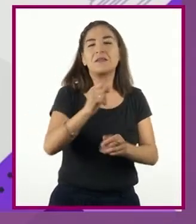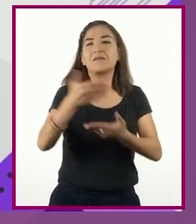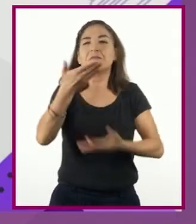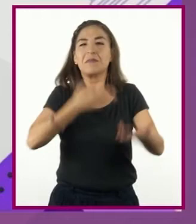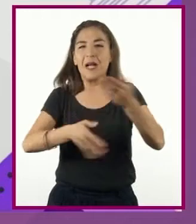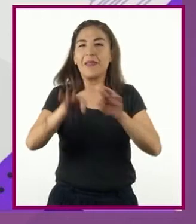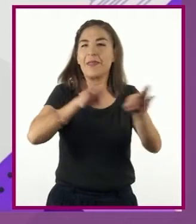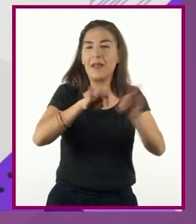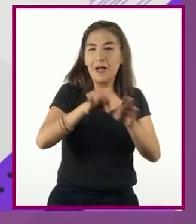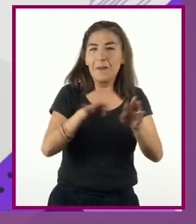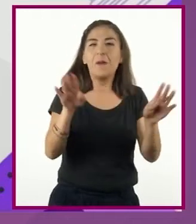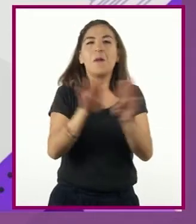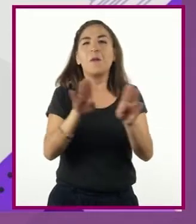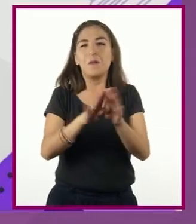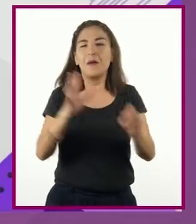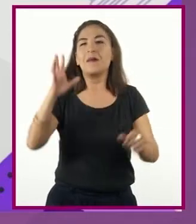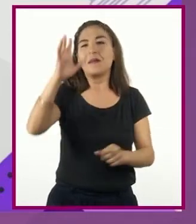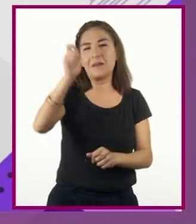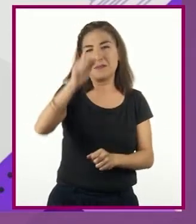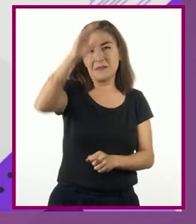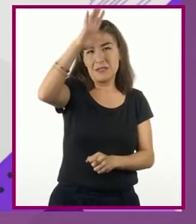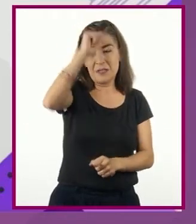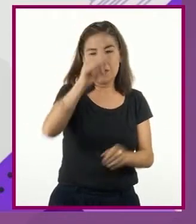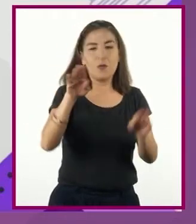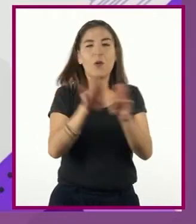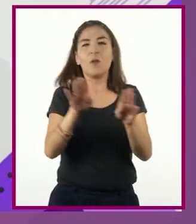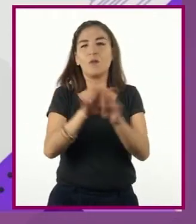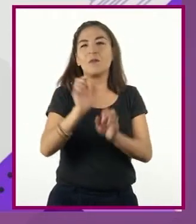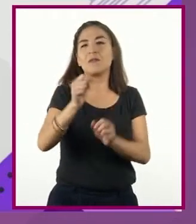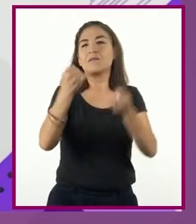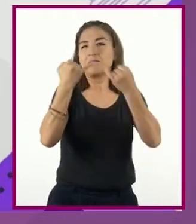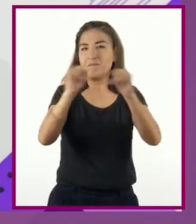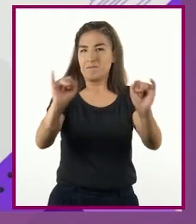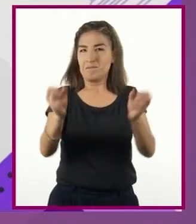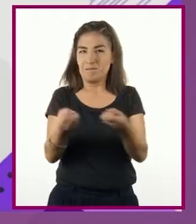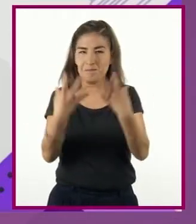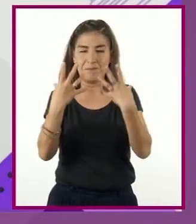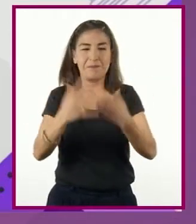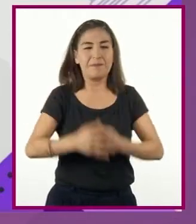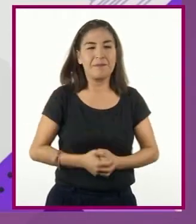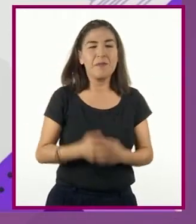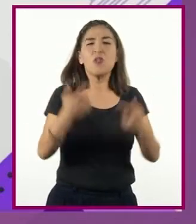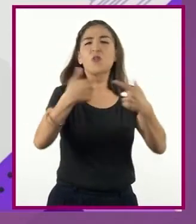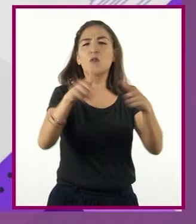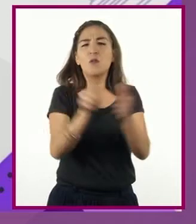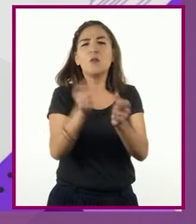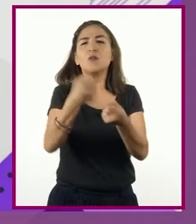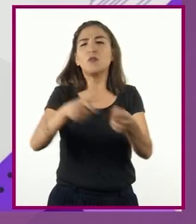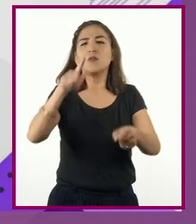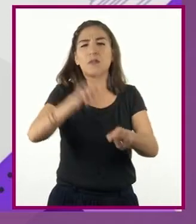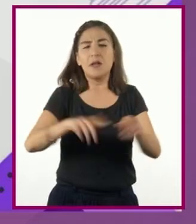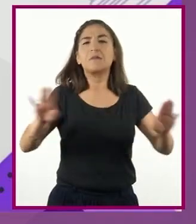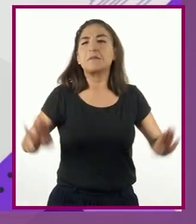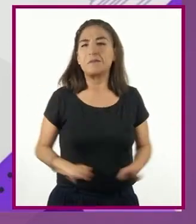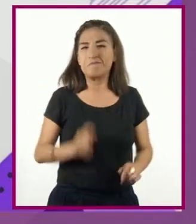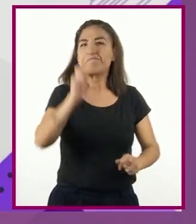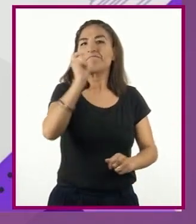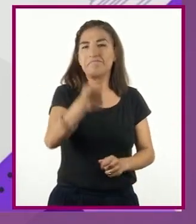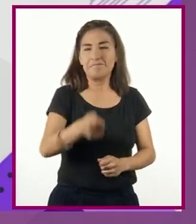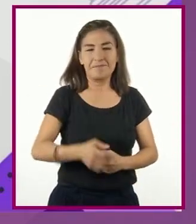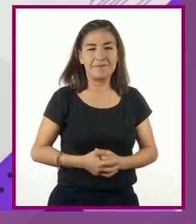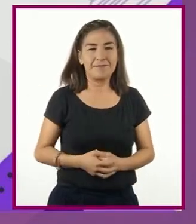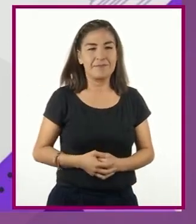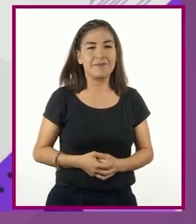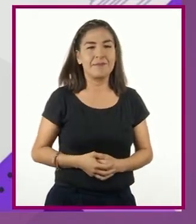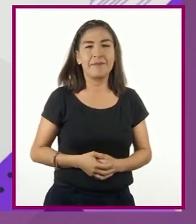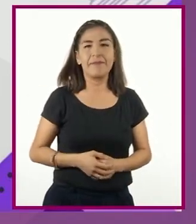roles y generan una interdependencia entre ellos. Los grupos sociales tienen características como